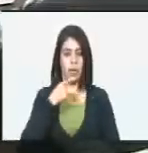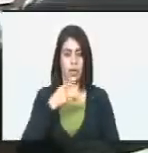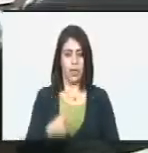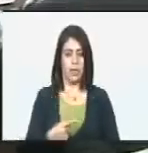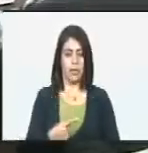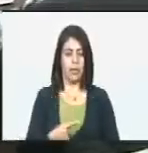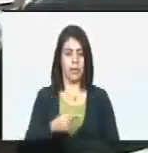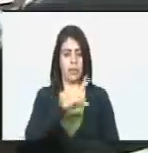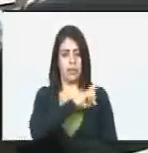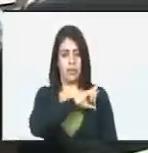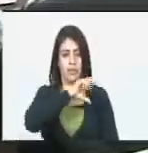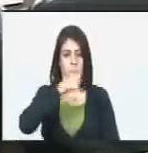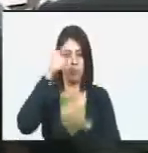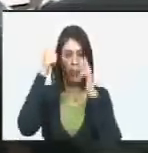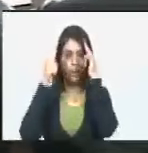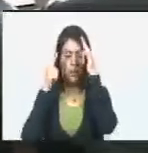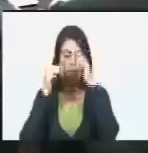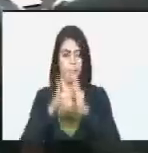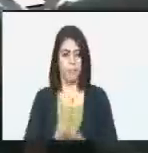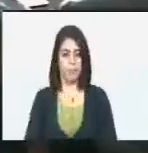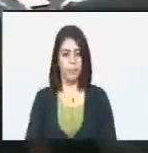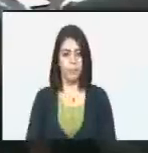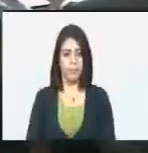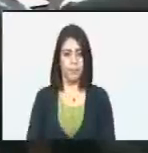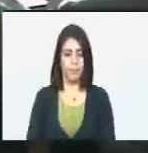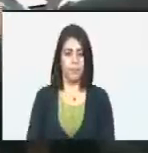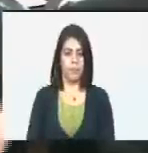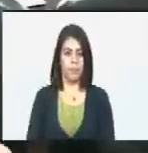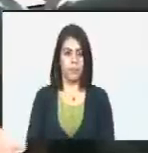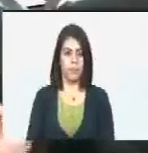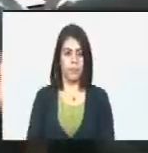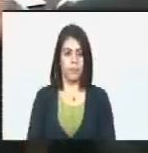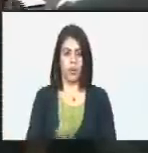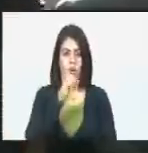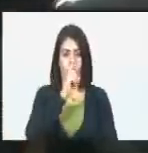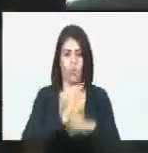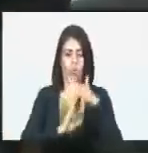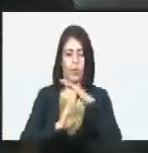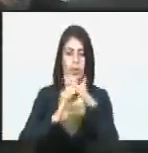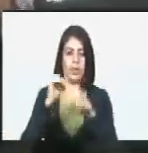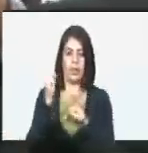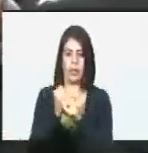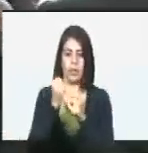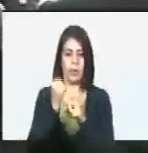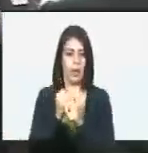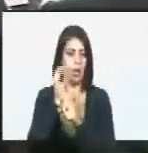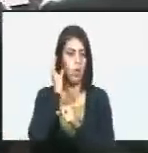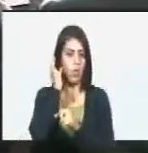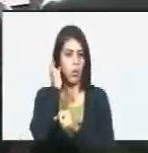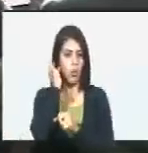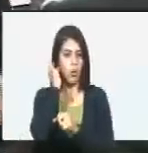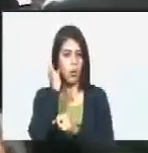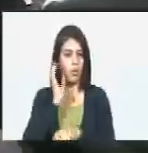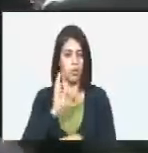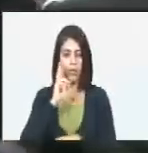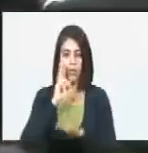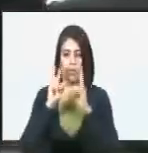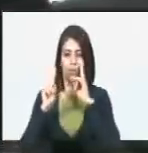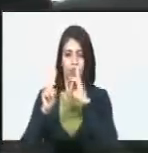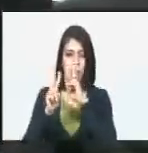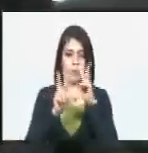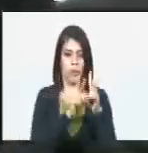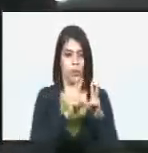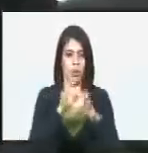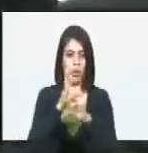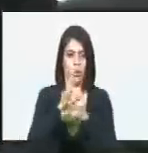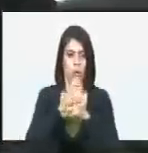comandante Chávez. Ella fue humilde, trabajadora, inspiró nuestra confianza desde el mismo